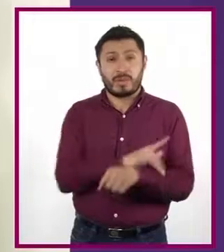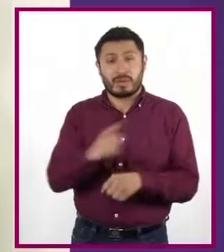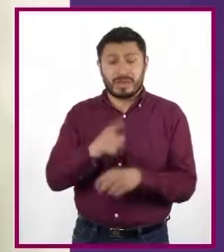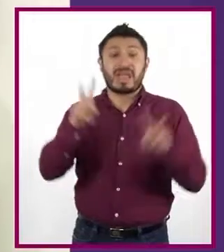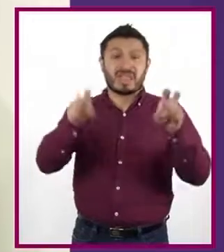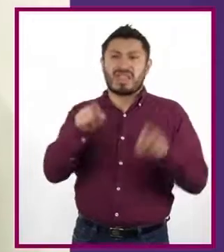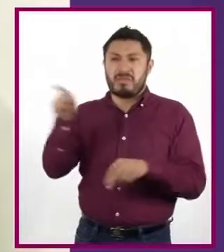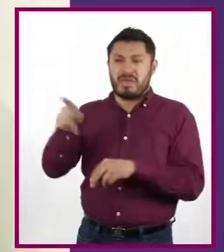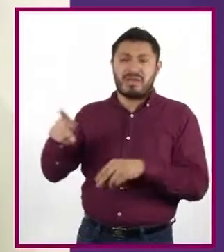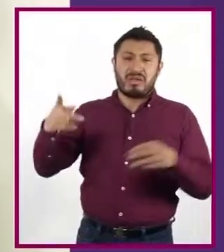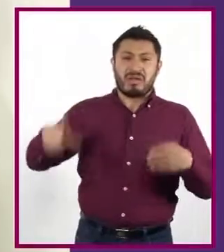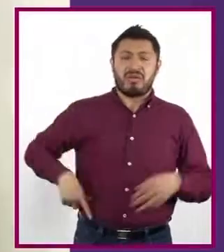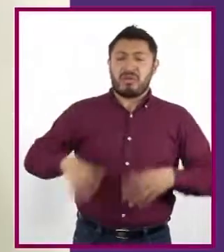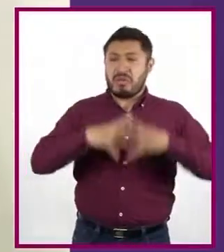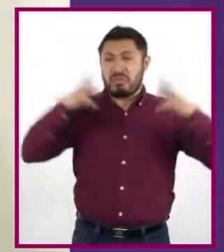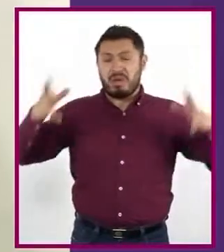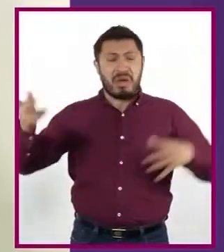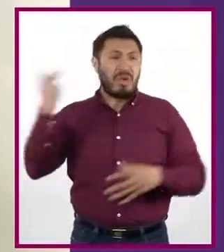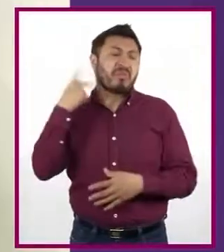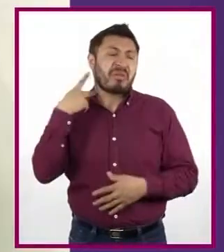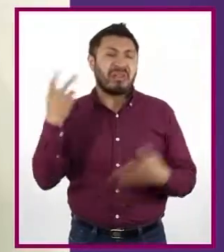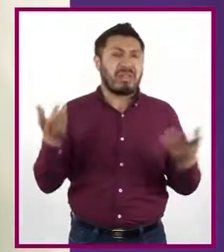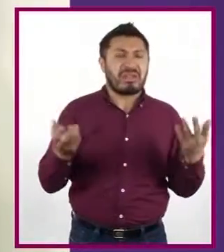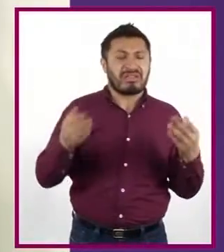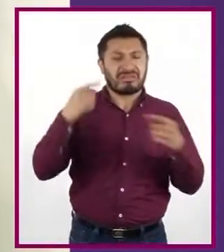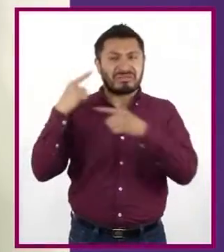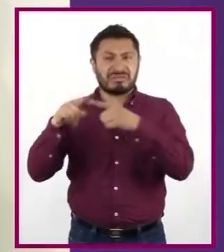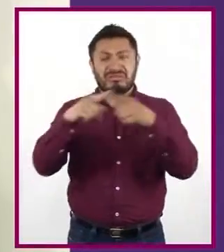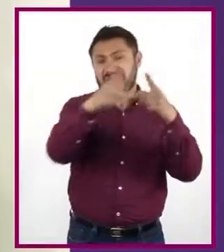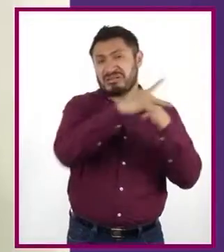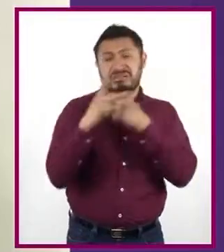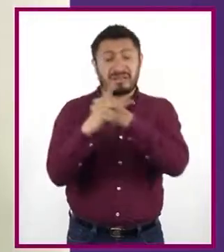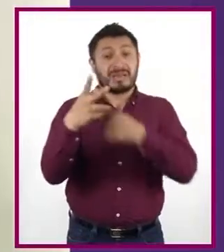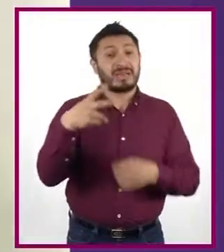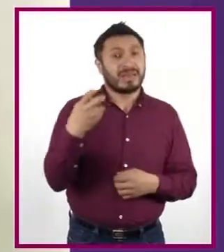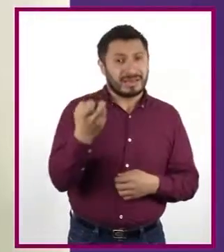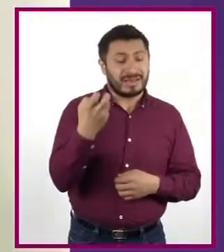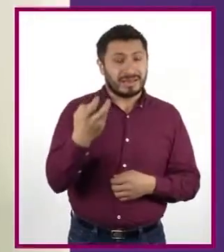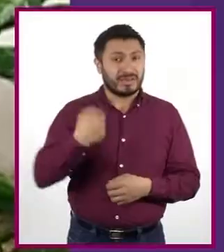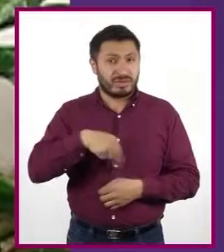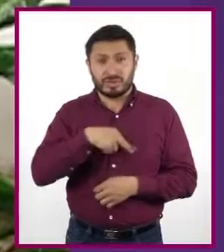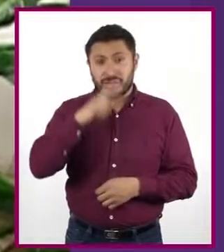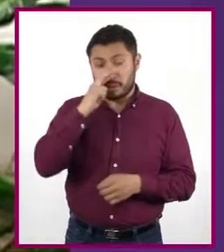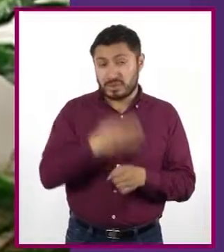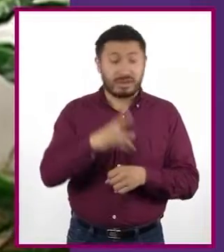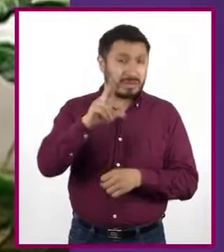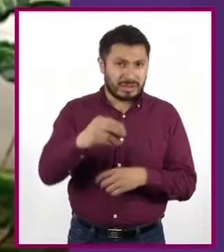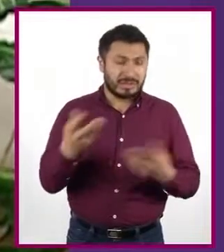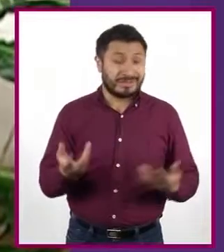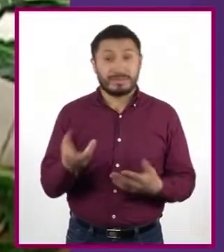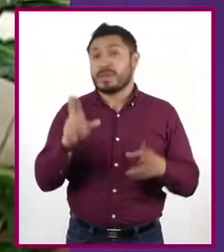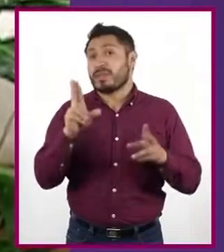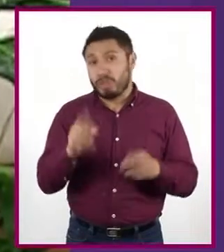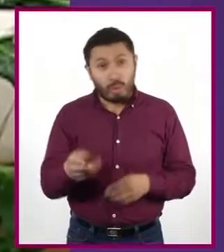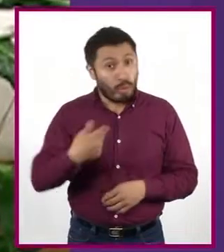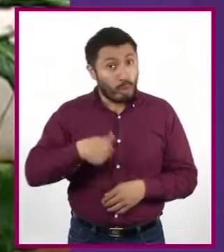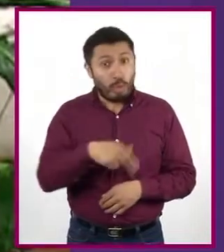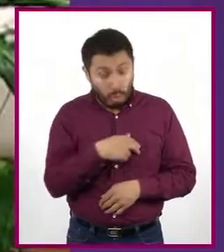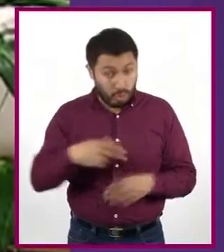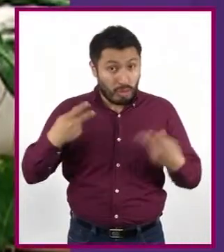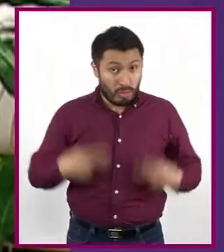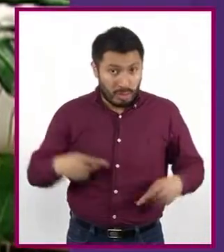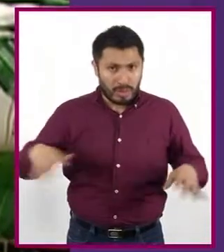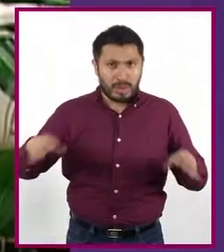Naciones Unidas o de los políticos, y entonces de esa manera no nos estamos haciendo cargo. Nosotros como ciudadanos podemos hacer